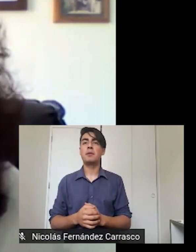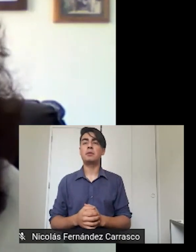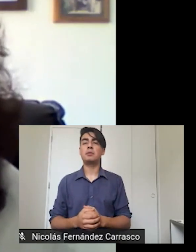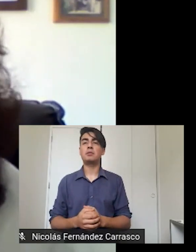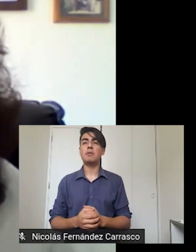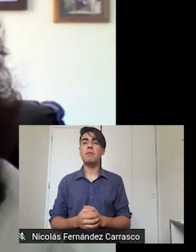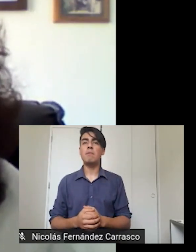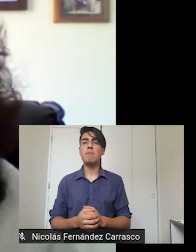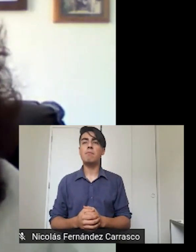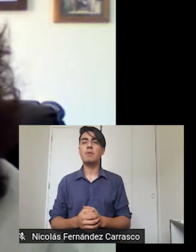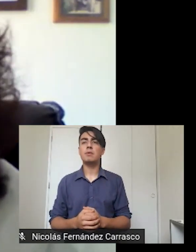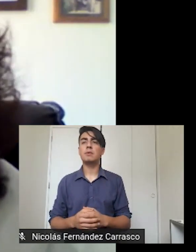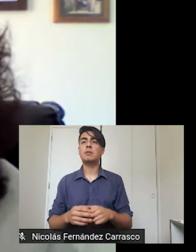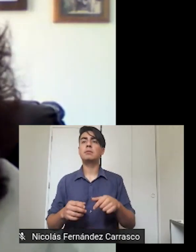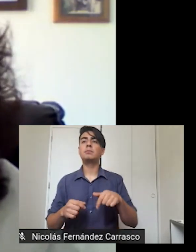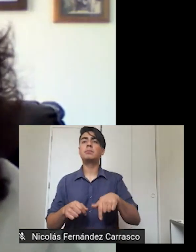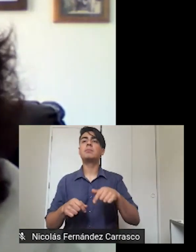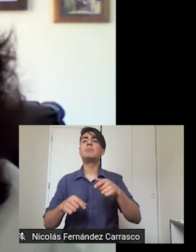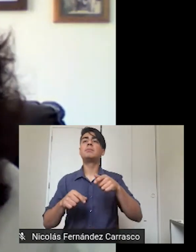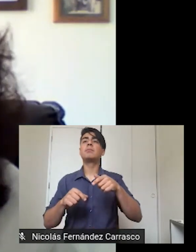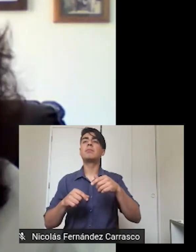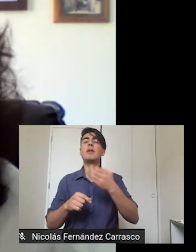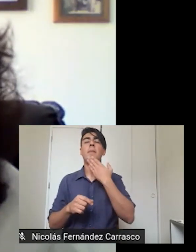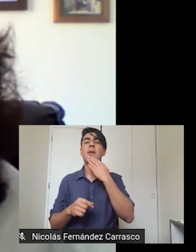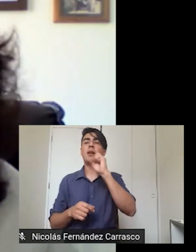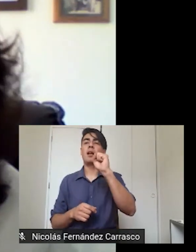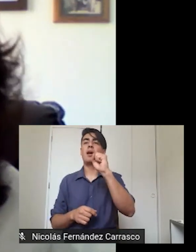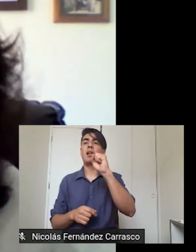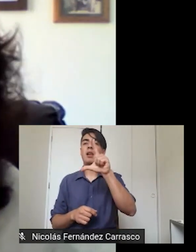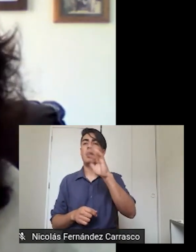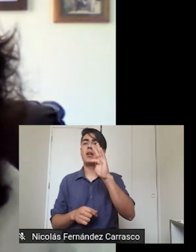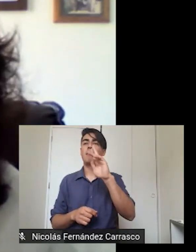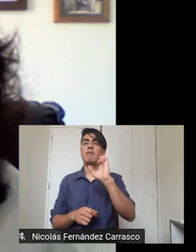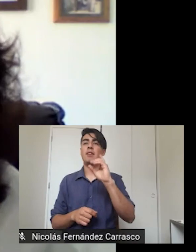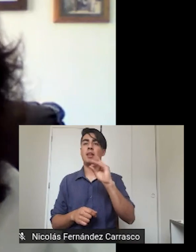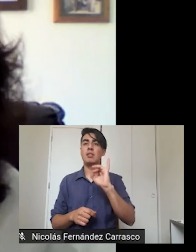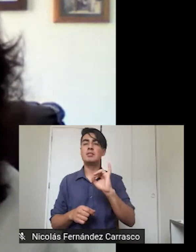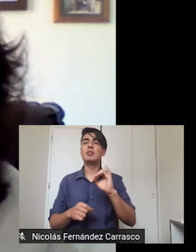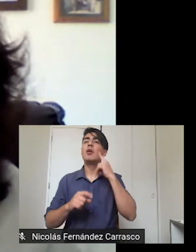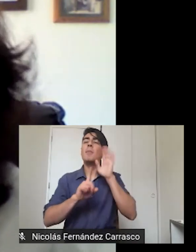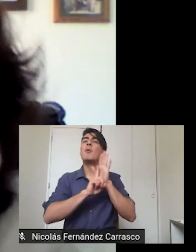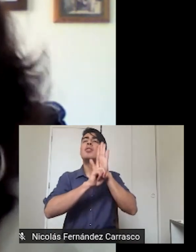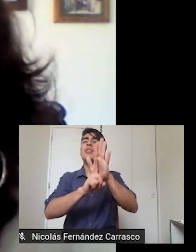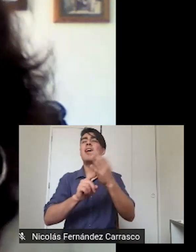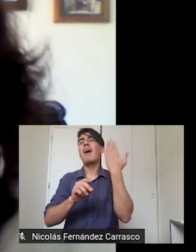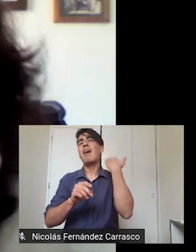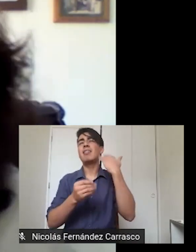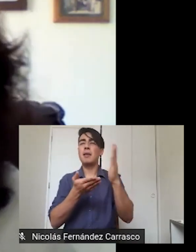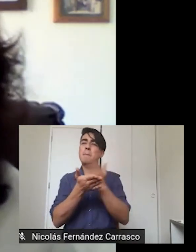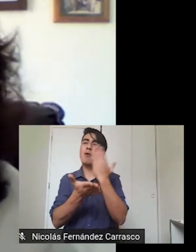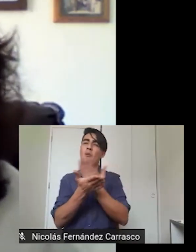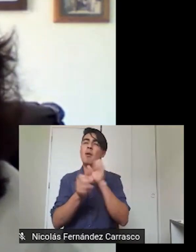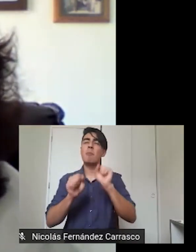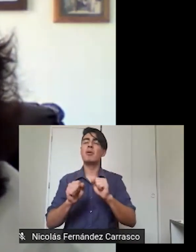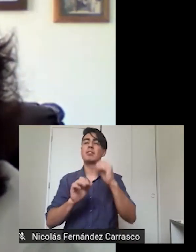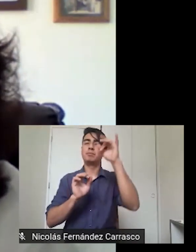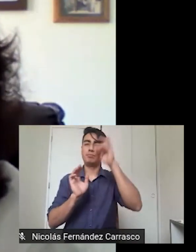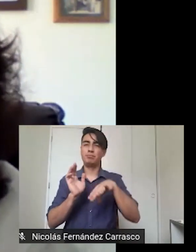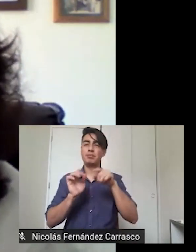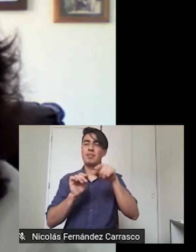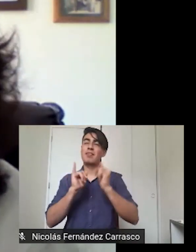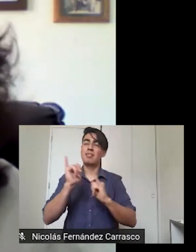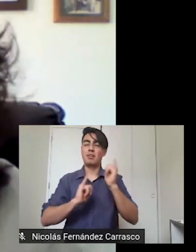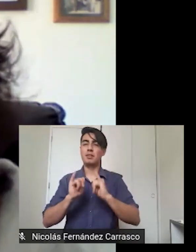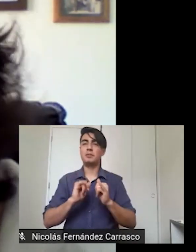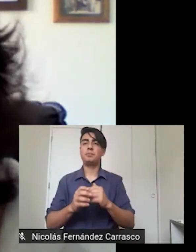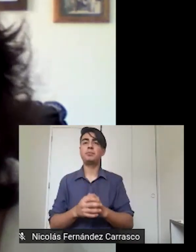manuales, bueno. Gracias infinitas, mucho éxito con DEMRA, que ha sido maravilloso escucharte,